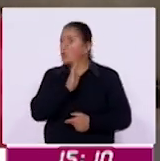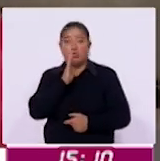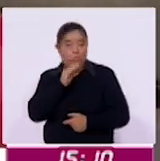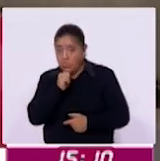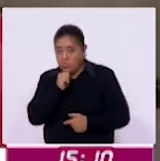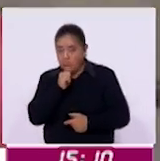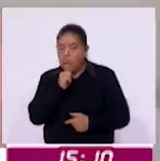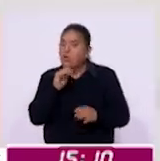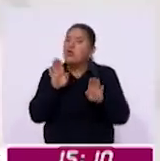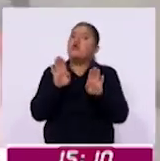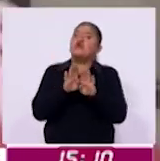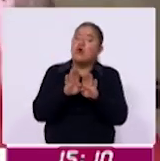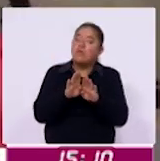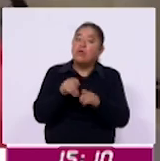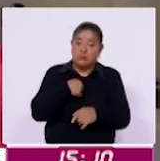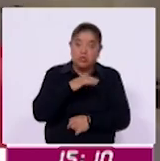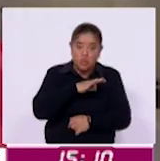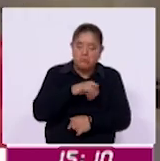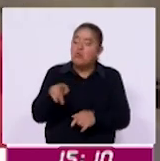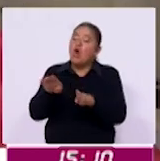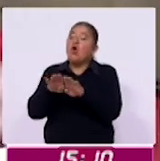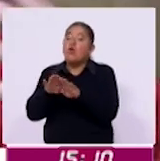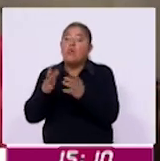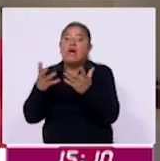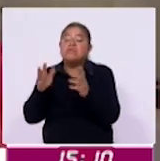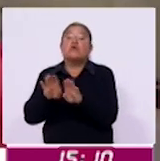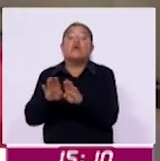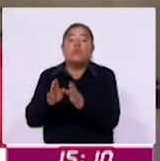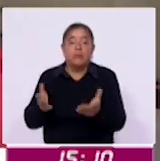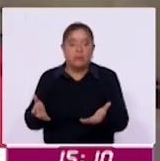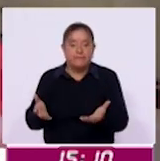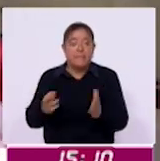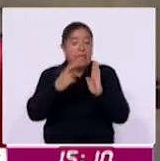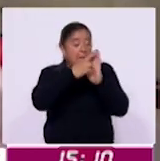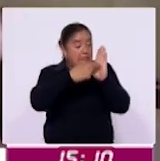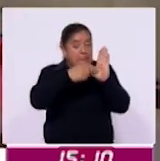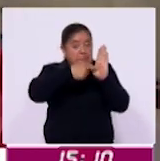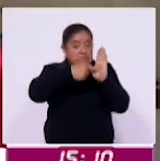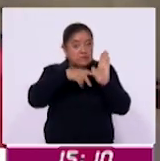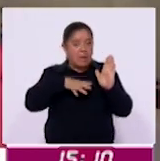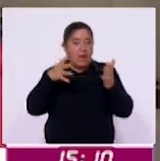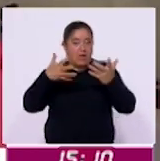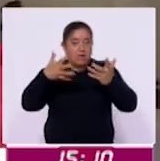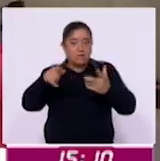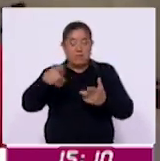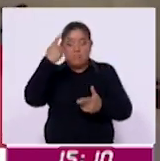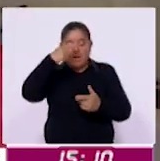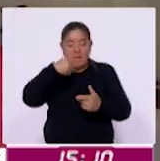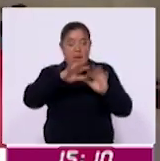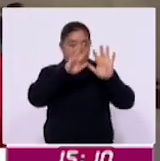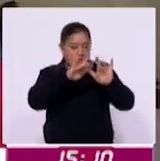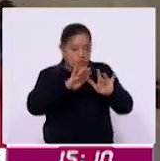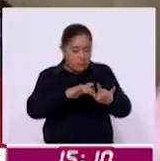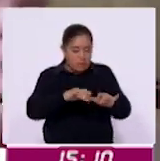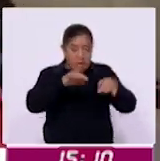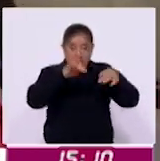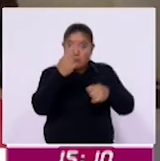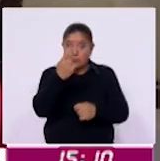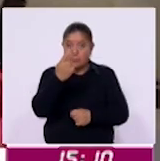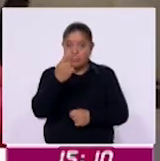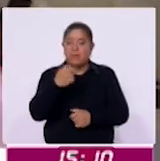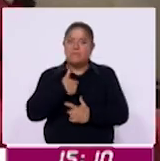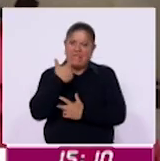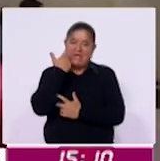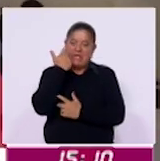Ese es el propósito del lineamiento. Las normas existen, se están haciendo lineamientos para conjuntarlas en un solo documento, pero además lo que queremos hacer es hacerlo